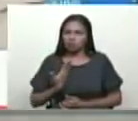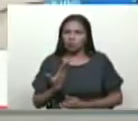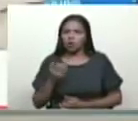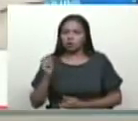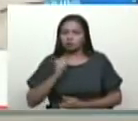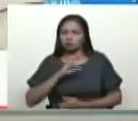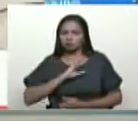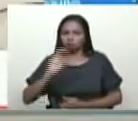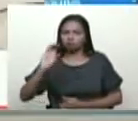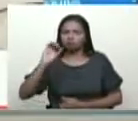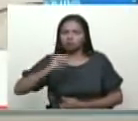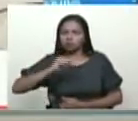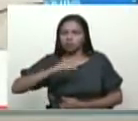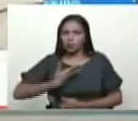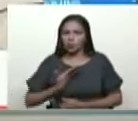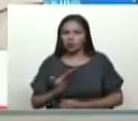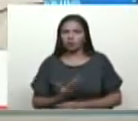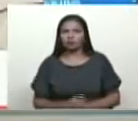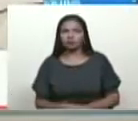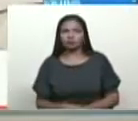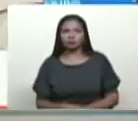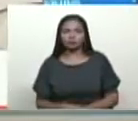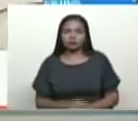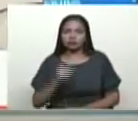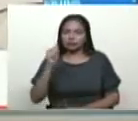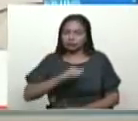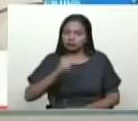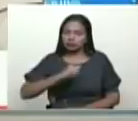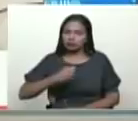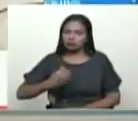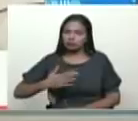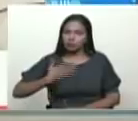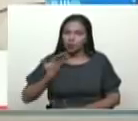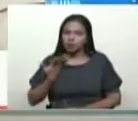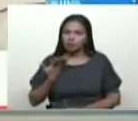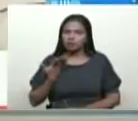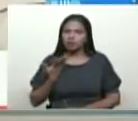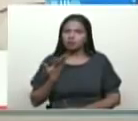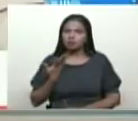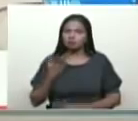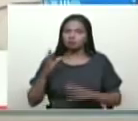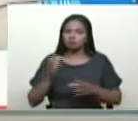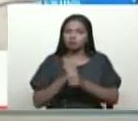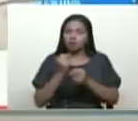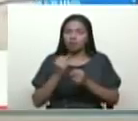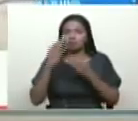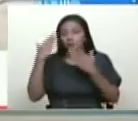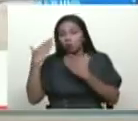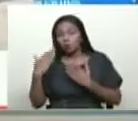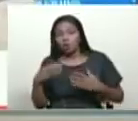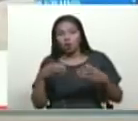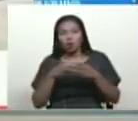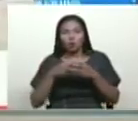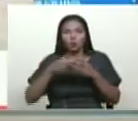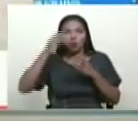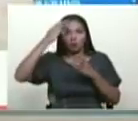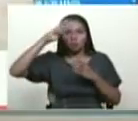compatriota, sí se puede. Saludé a un grupo de representantes de